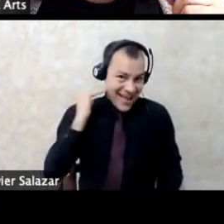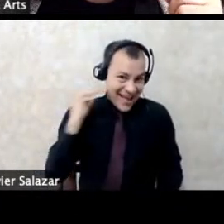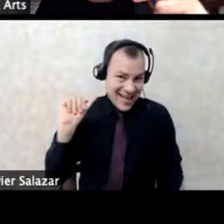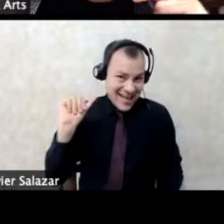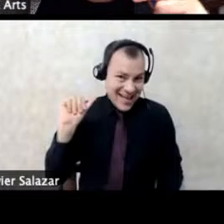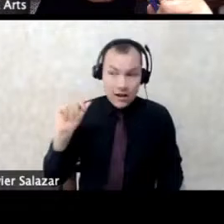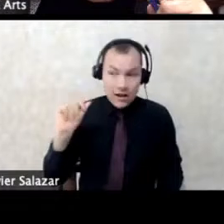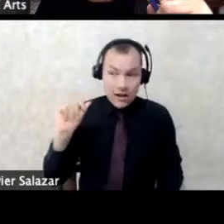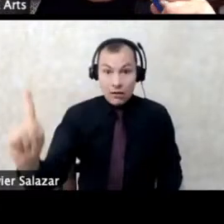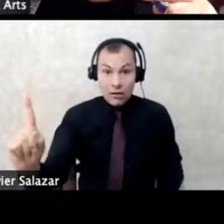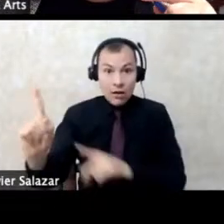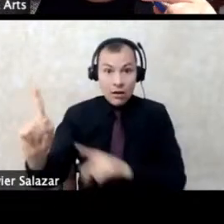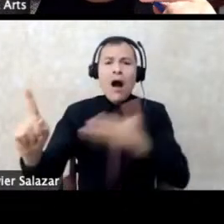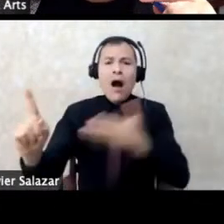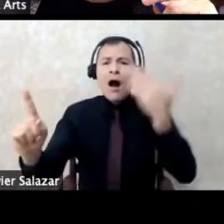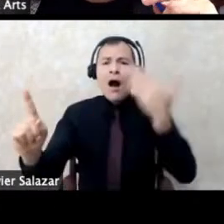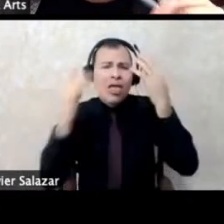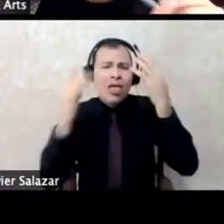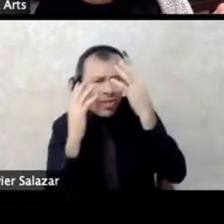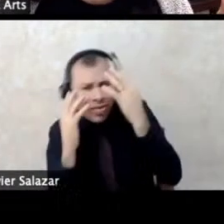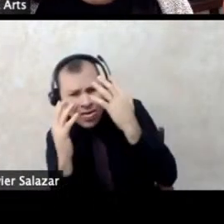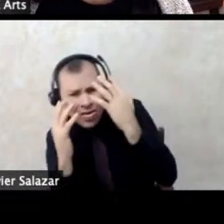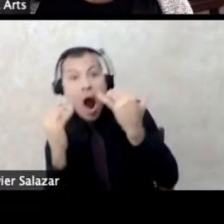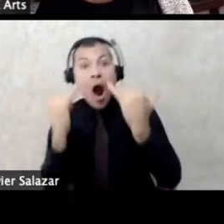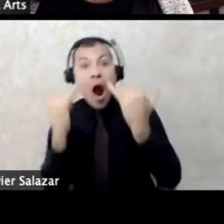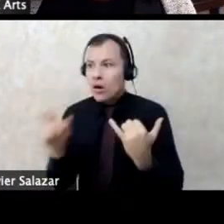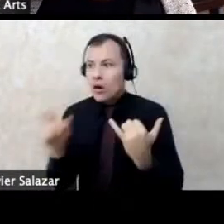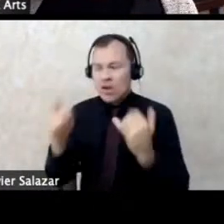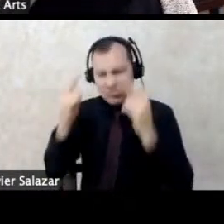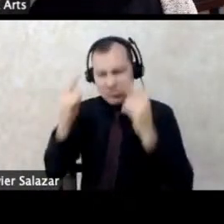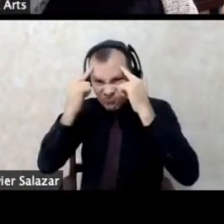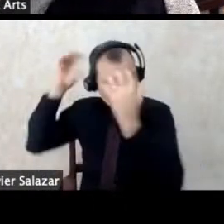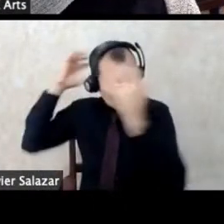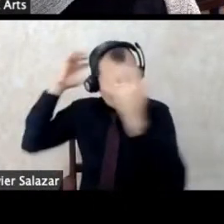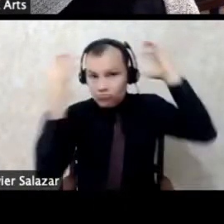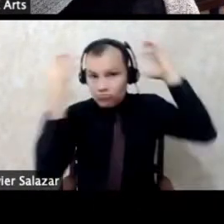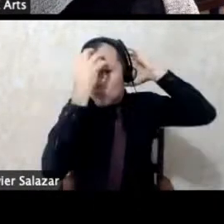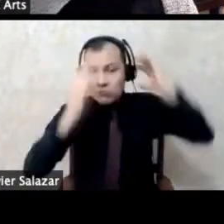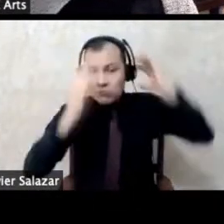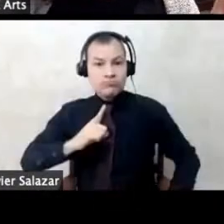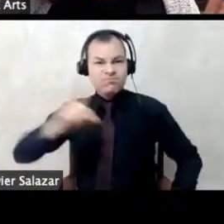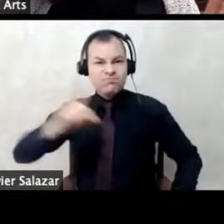hacían bullying. Y otra de las cosas por las cuales nosotros tenemos esas resoluciones de paz es